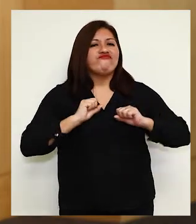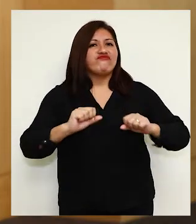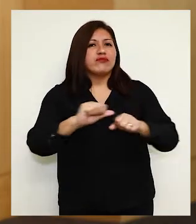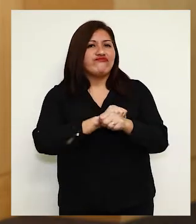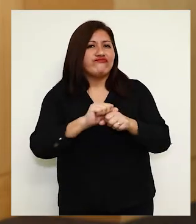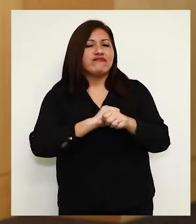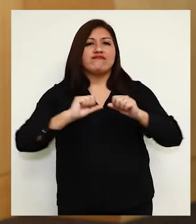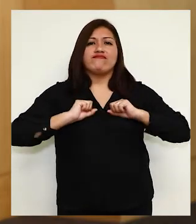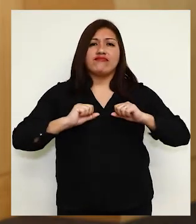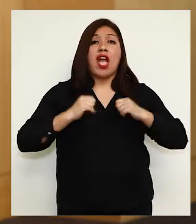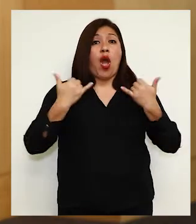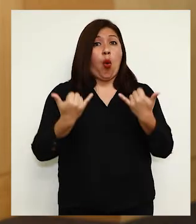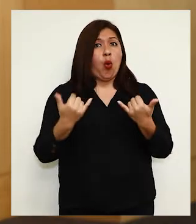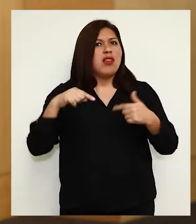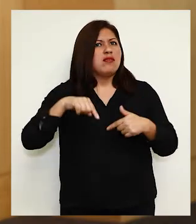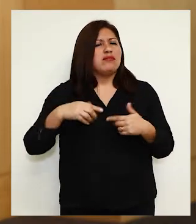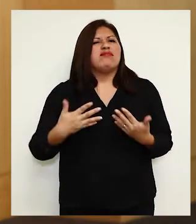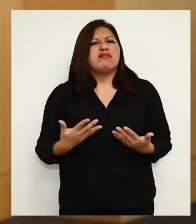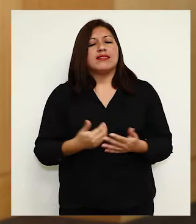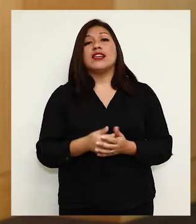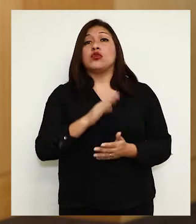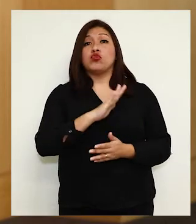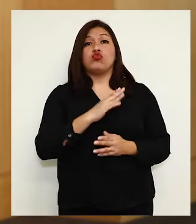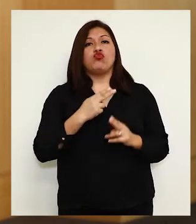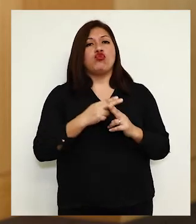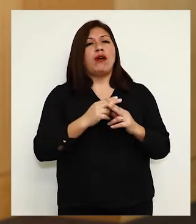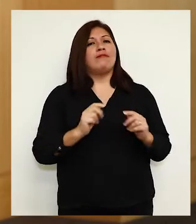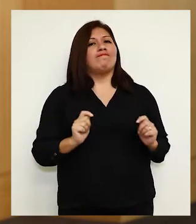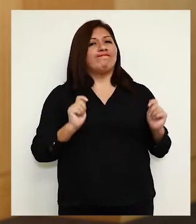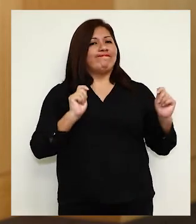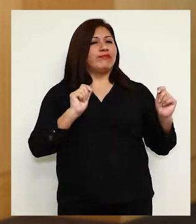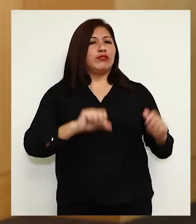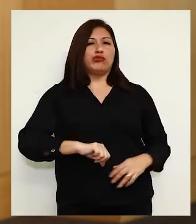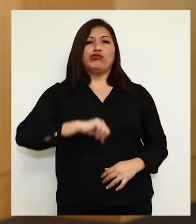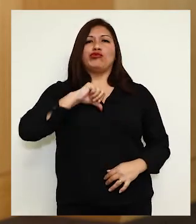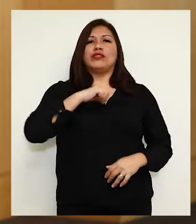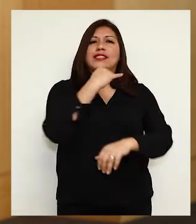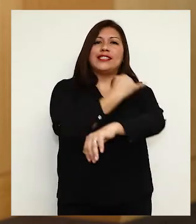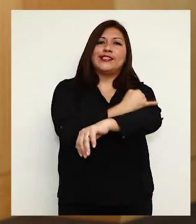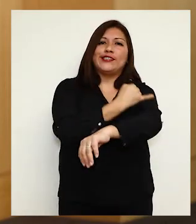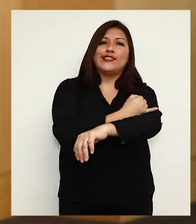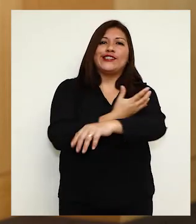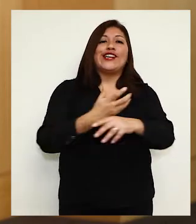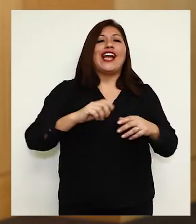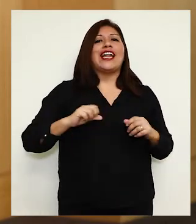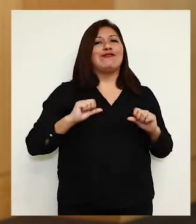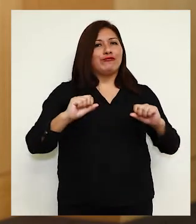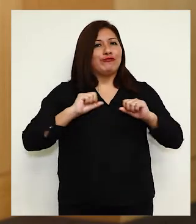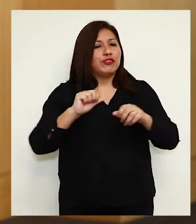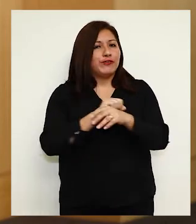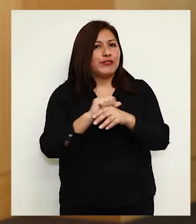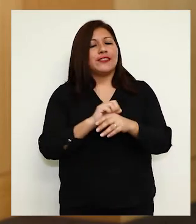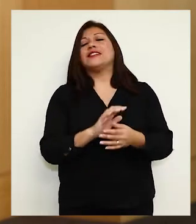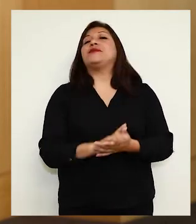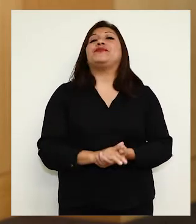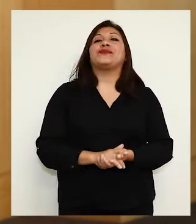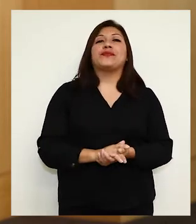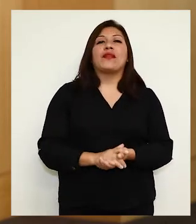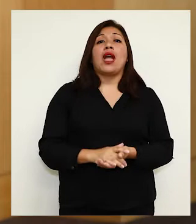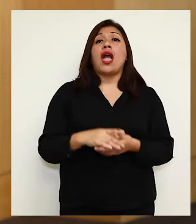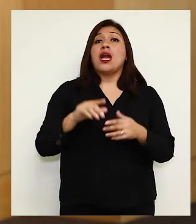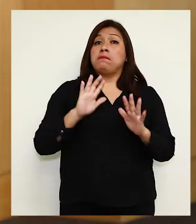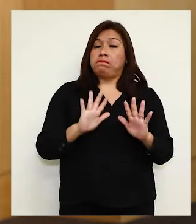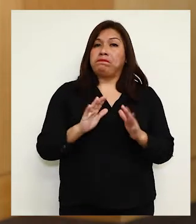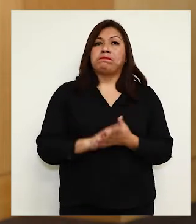rehabilitadora física y hoy ese mismo nombre lo lleva con orgullo el Instituto Nacional de Rehabilitación. Pero por